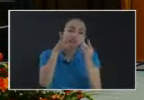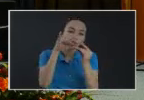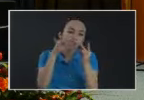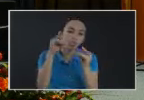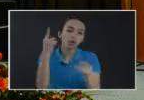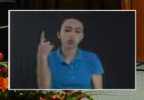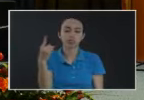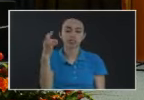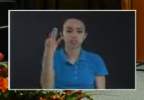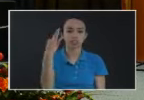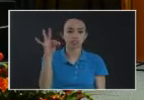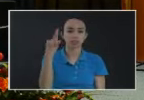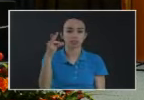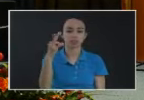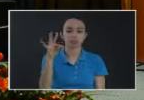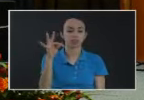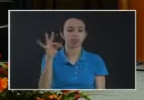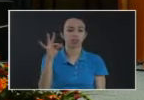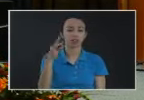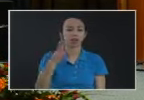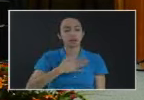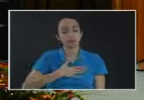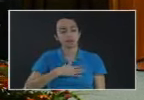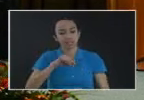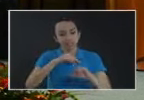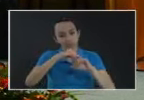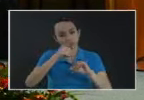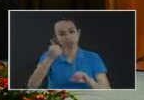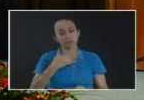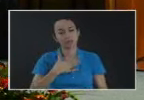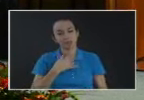testimonio. Aunque mi bendita esposa a veces me dice, Beto,